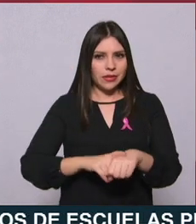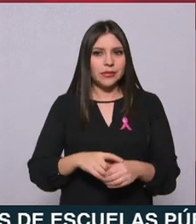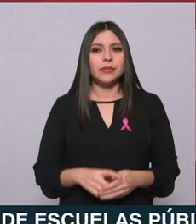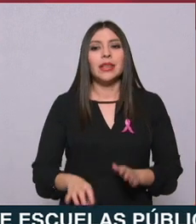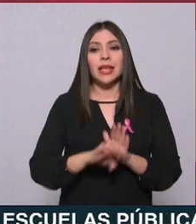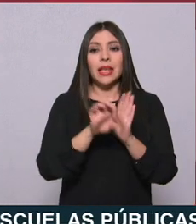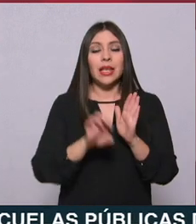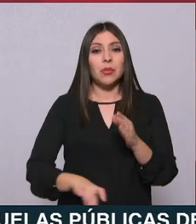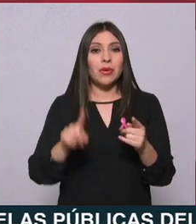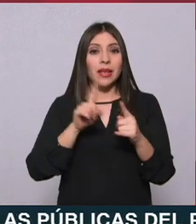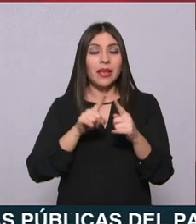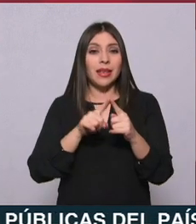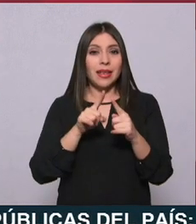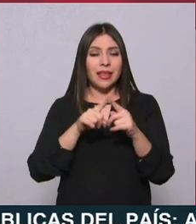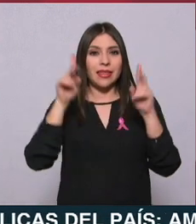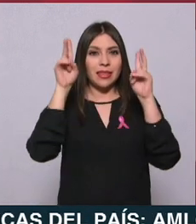maestros